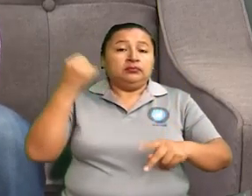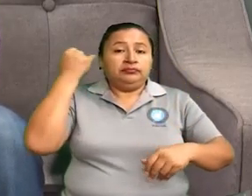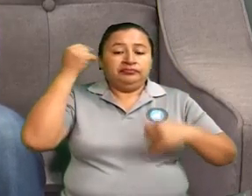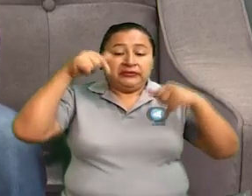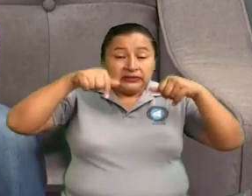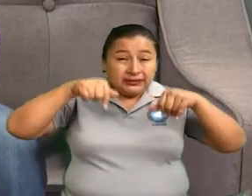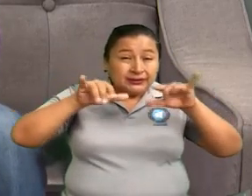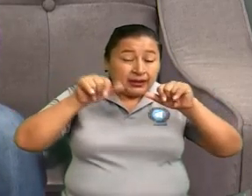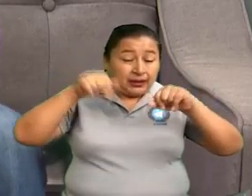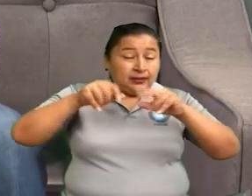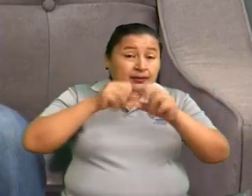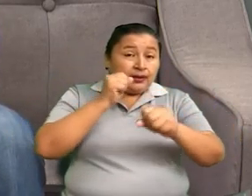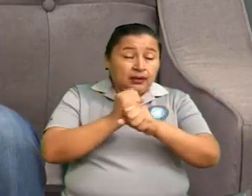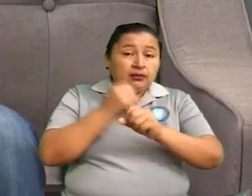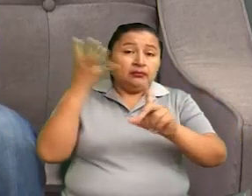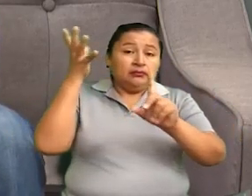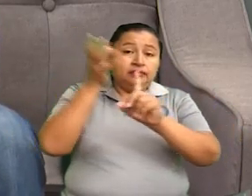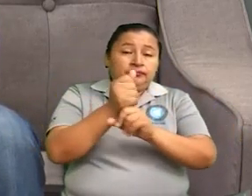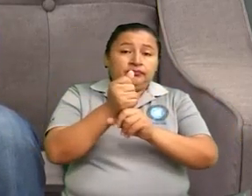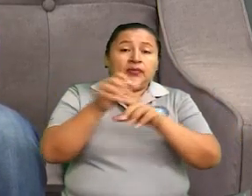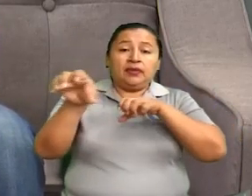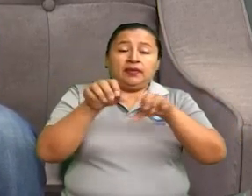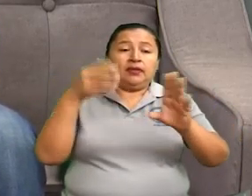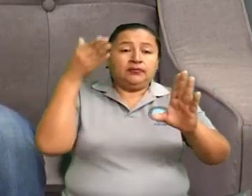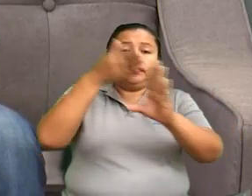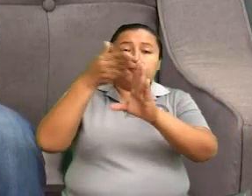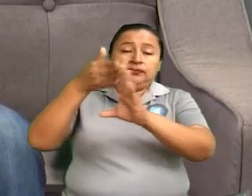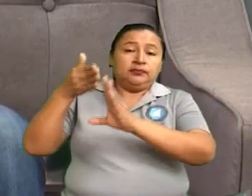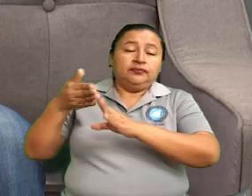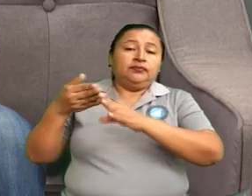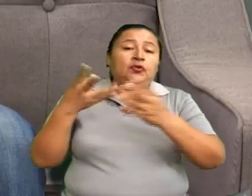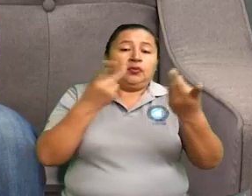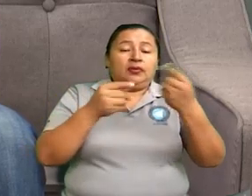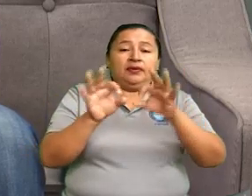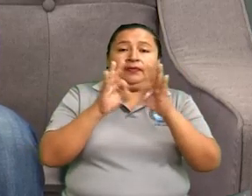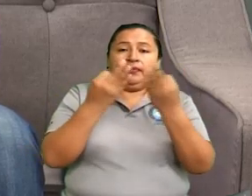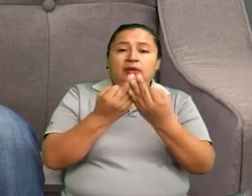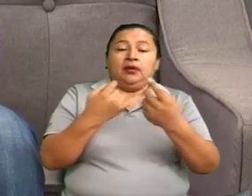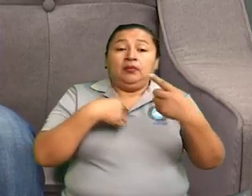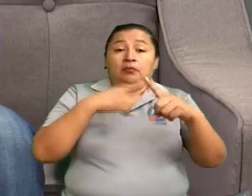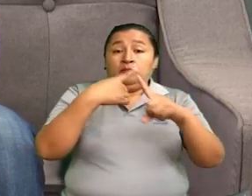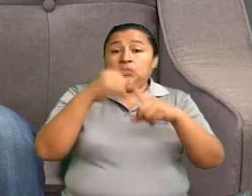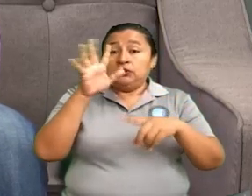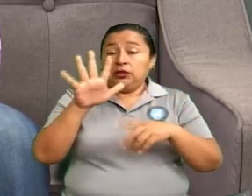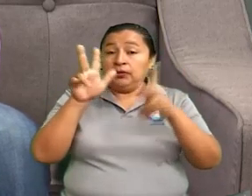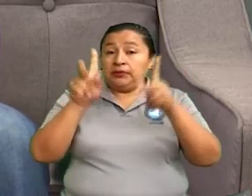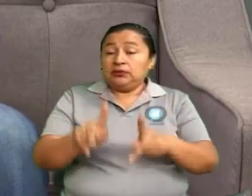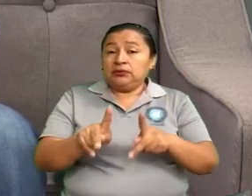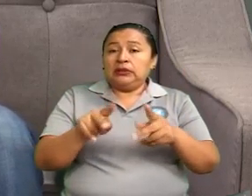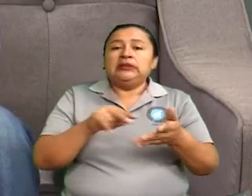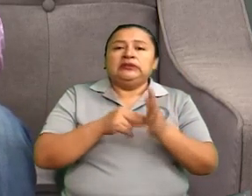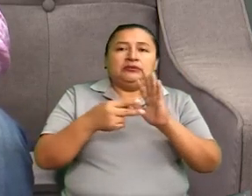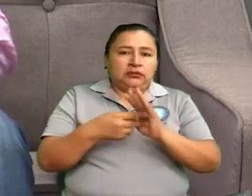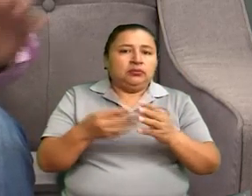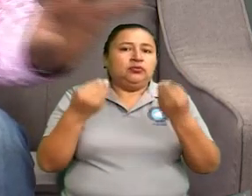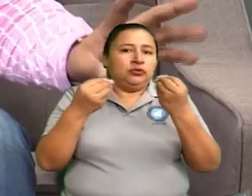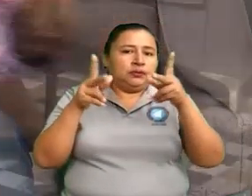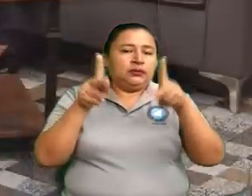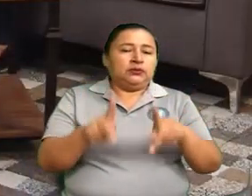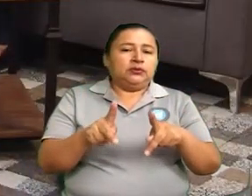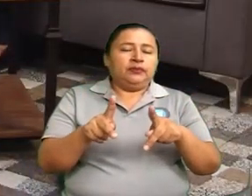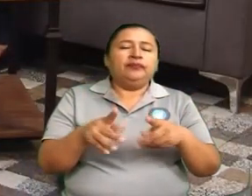año, sí, alcanzados por las acciones directas del Ministerio de Economía Familiar. Si lo multiplicamos por 5, que es el núcleo familiar, ya estamos hablando de un número bastante 45.000. Importante.